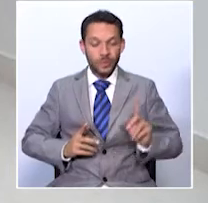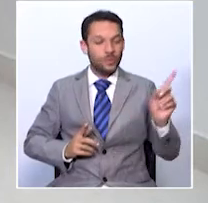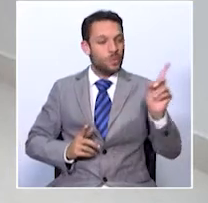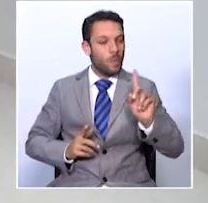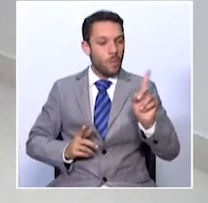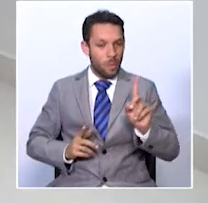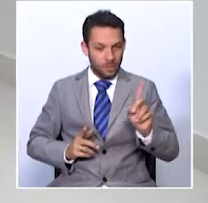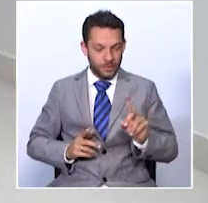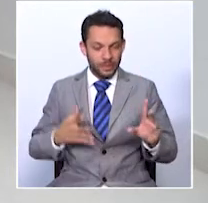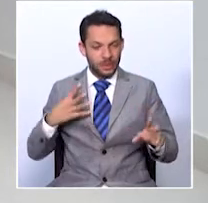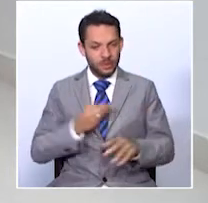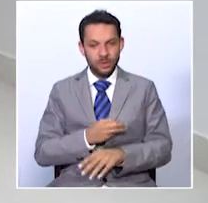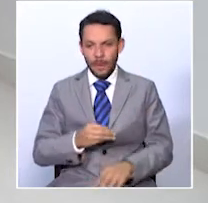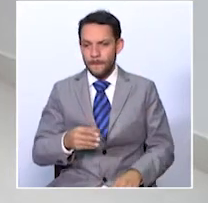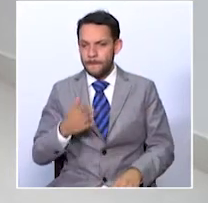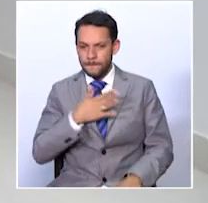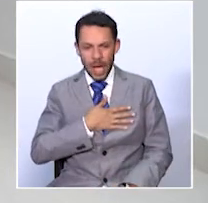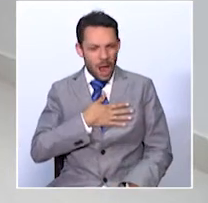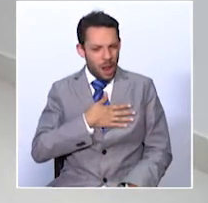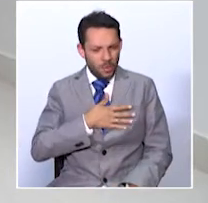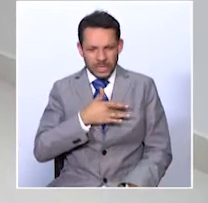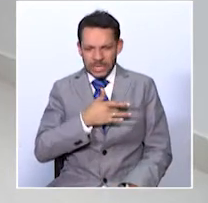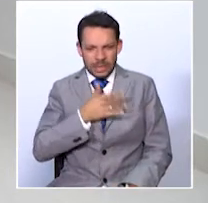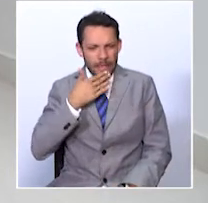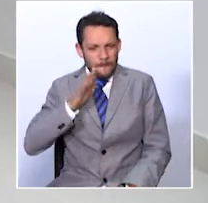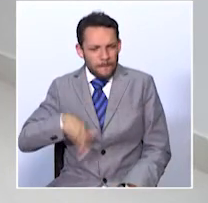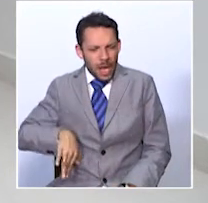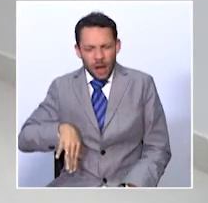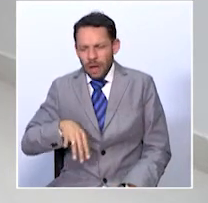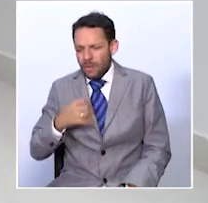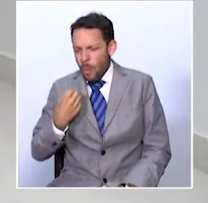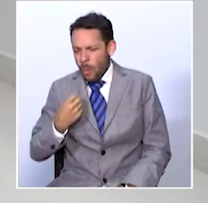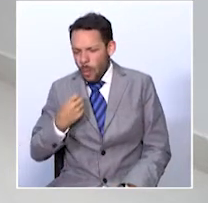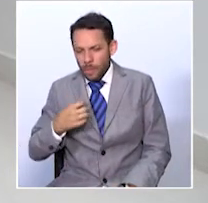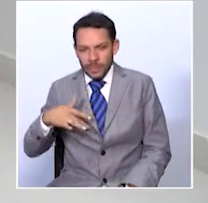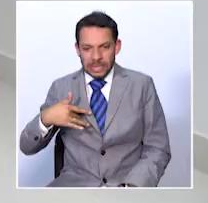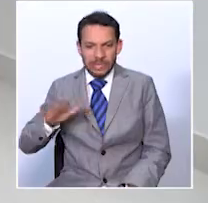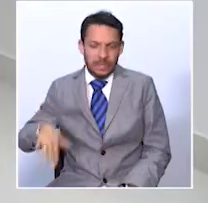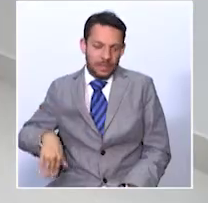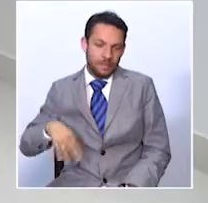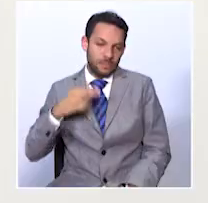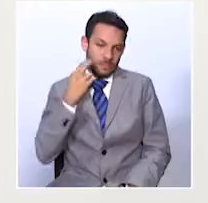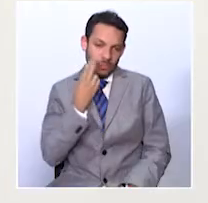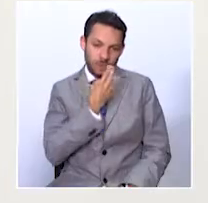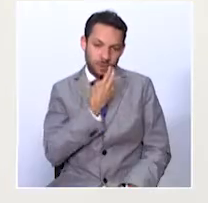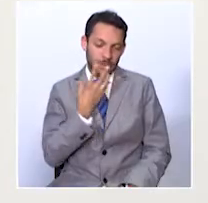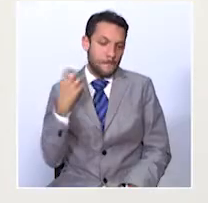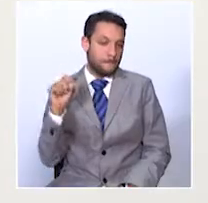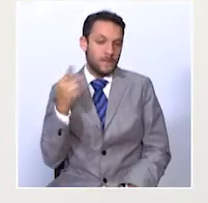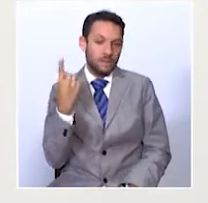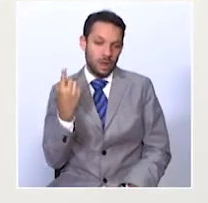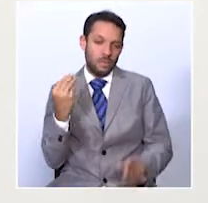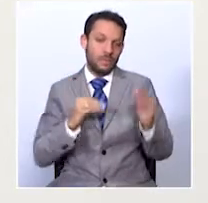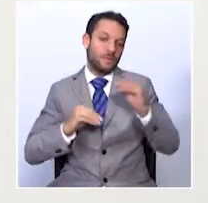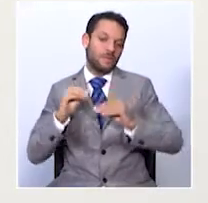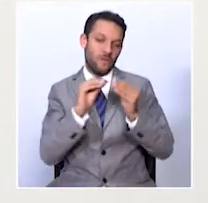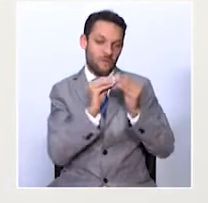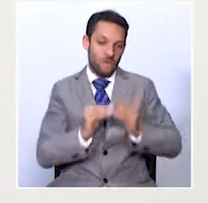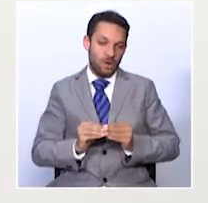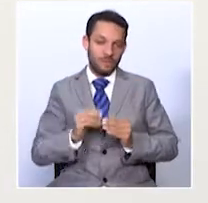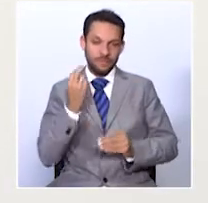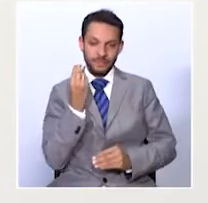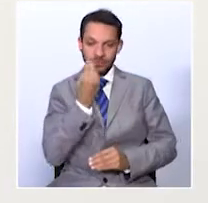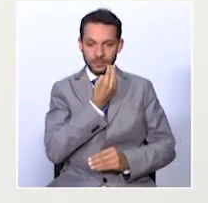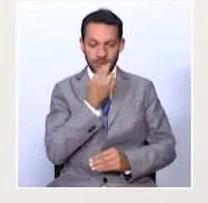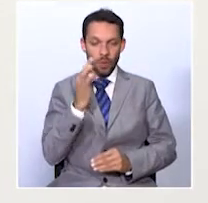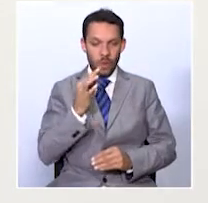¿qué es lo que más le molesta a usted? Entonces a veces dicen, no, pues que los senos, entonces subimos primero los senos, que no, que el